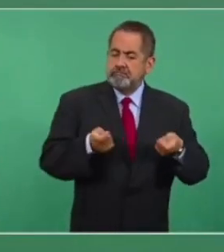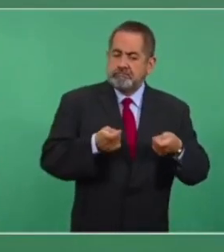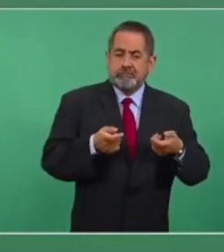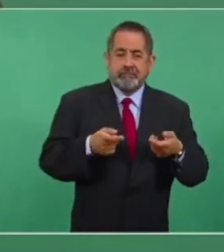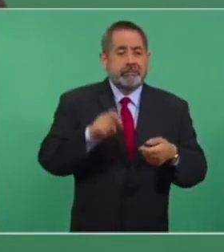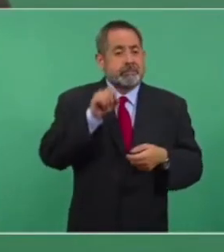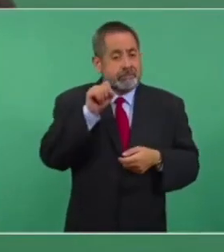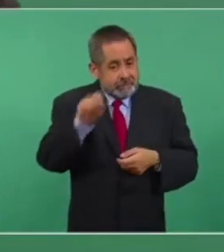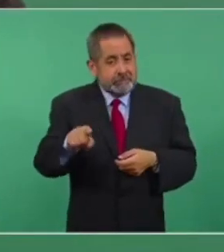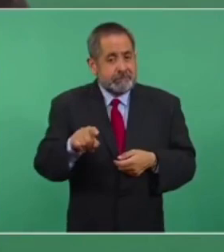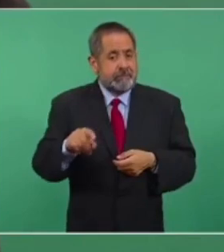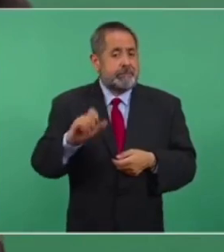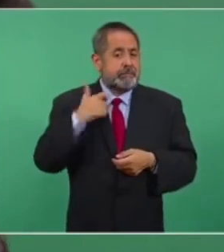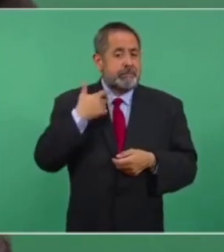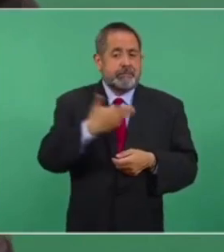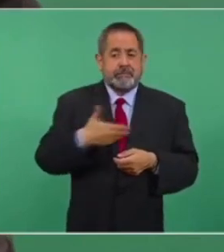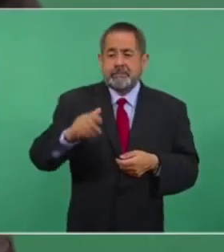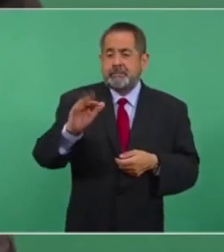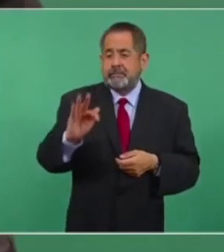al mismo Felipe Calderón